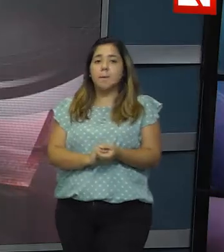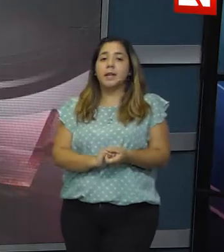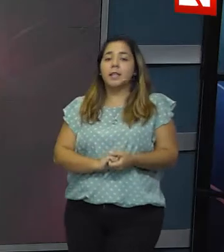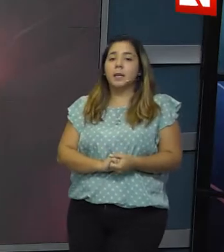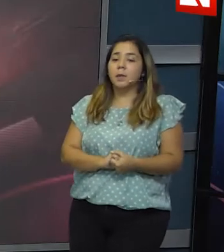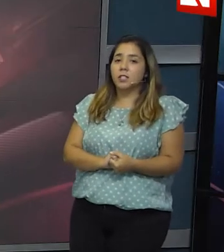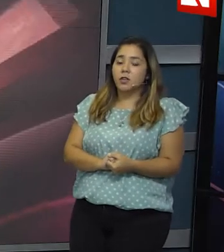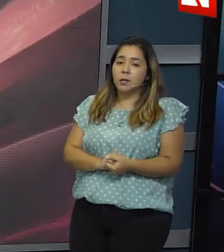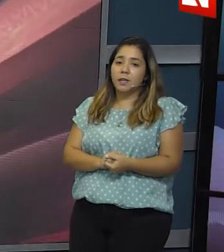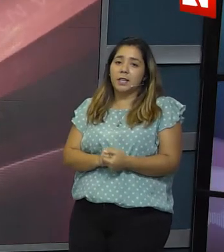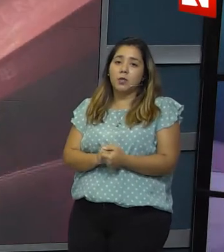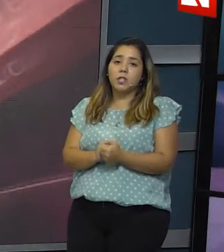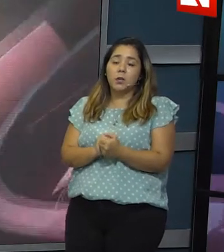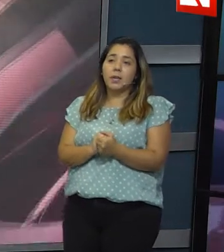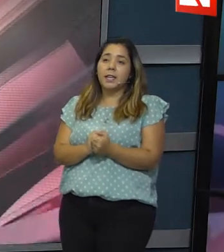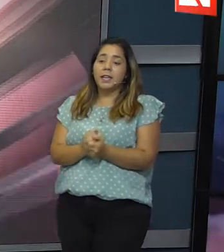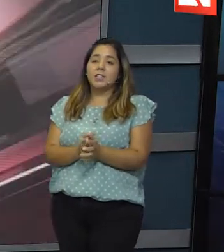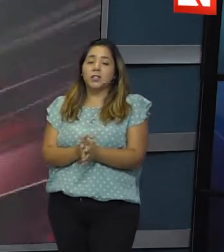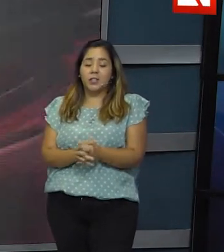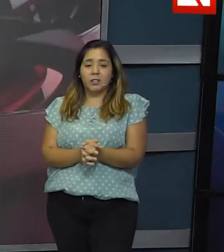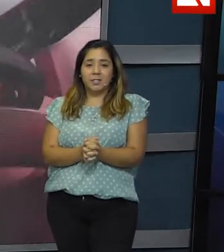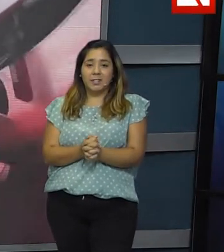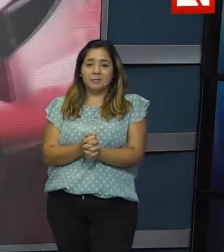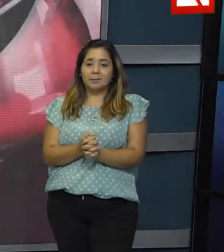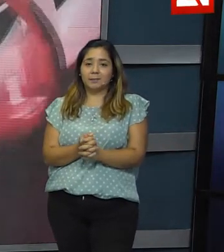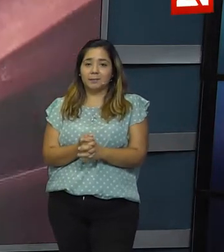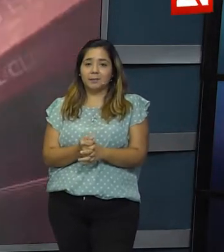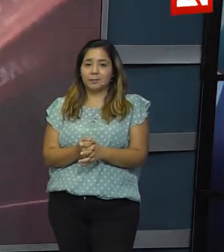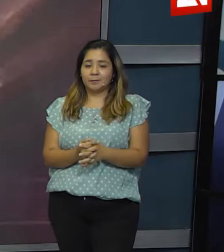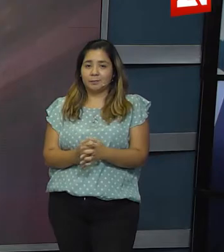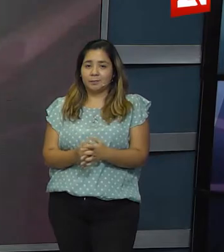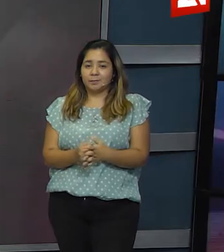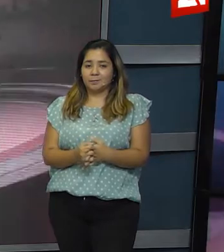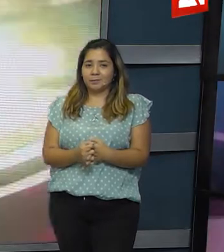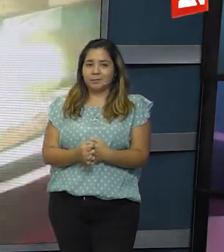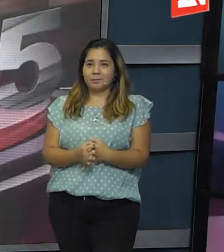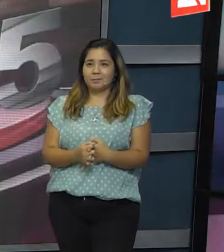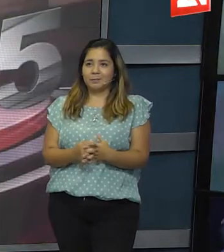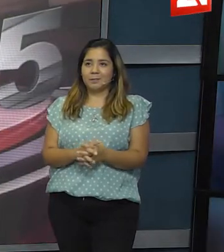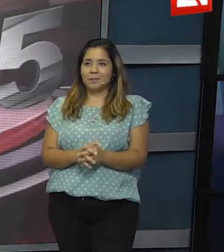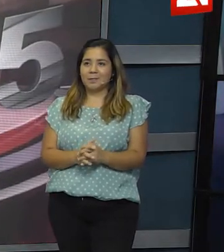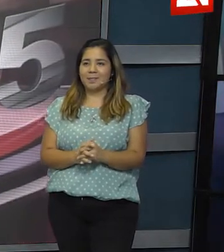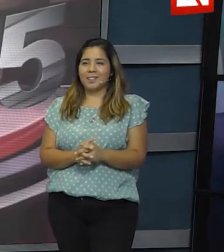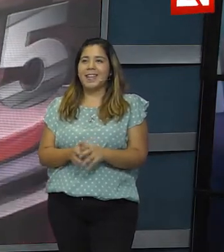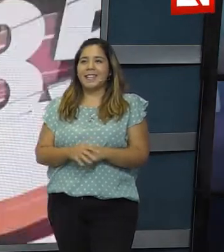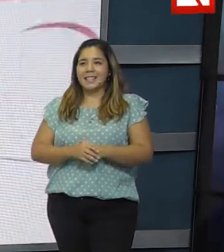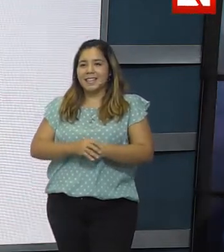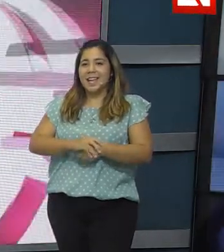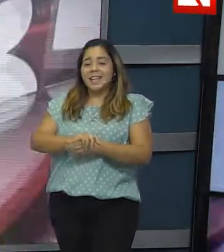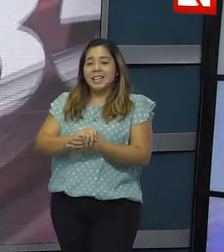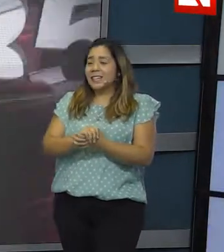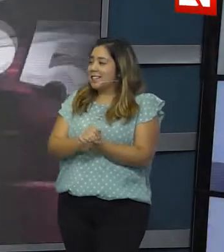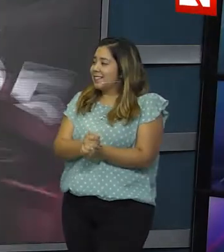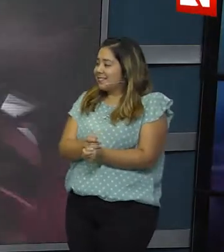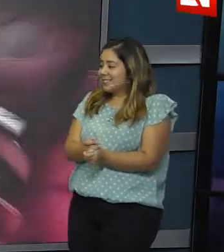Buenos días, María Tapias y Jorge Pereira los saludan en Sonda Noticias. María, Jorge, la audiencia, buen día. ¿Qué tal? ¿Cómo